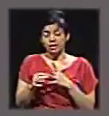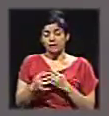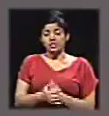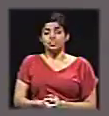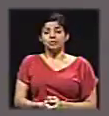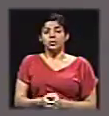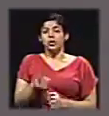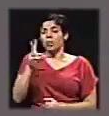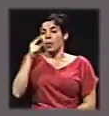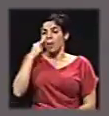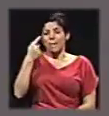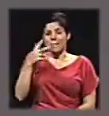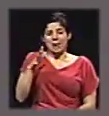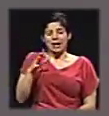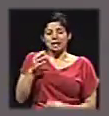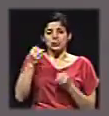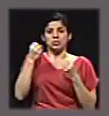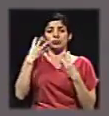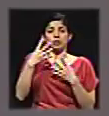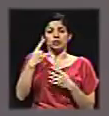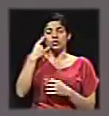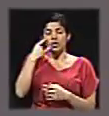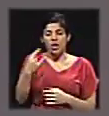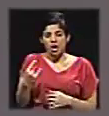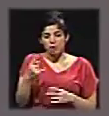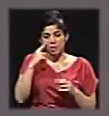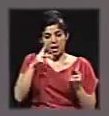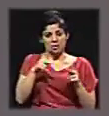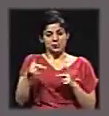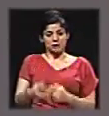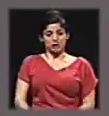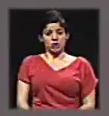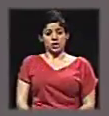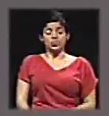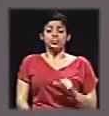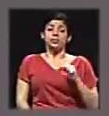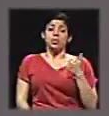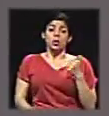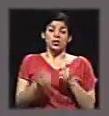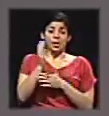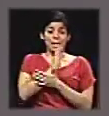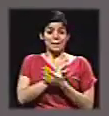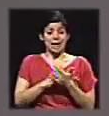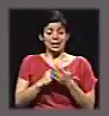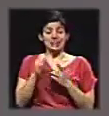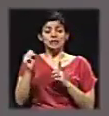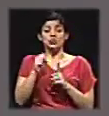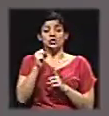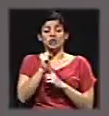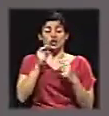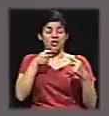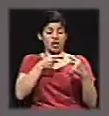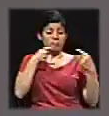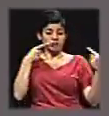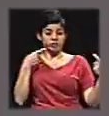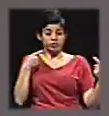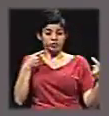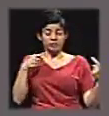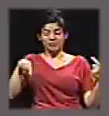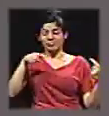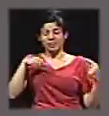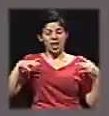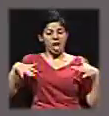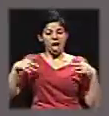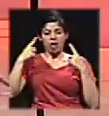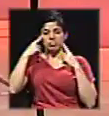uh-huh. no pareciera ser muy atractivo para la gente. Y por el otro lado, el caso de la oposición, que no logró,